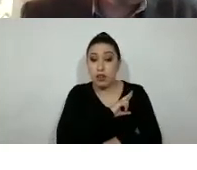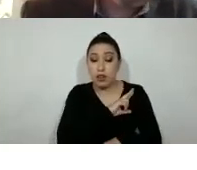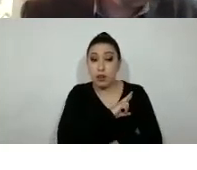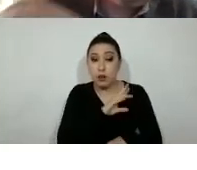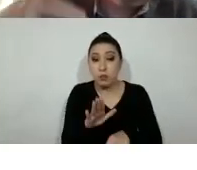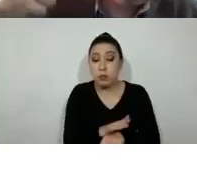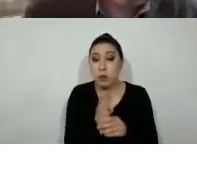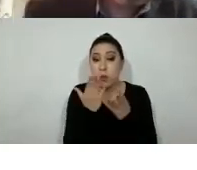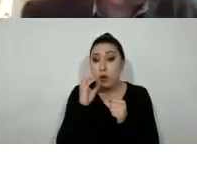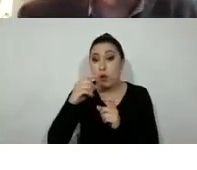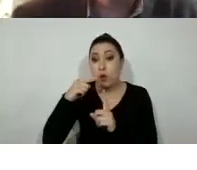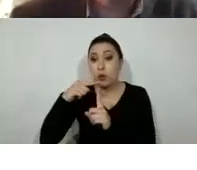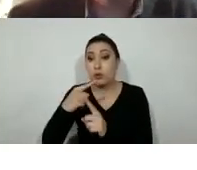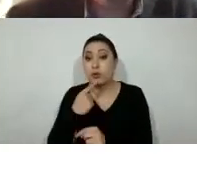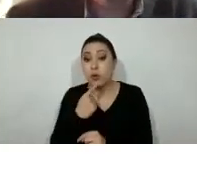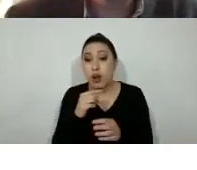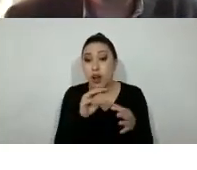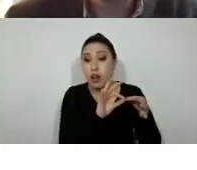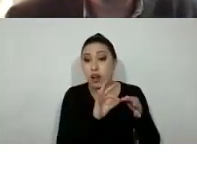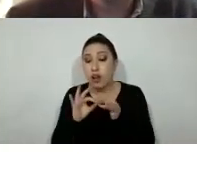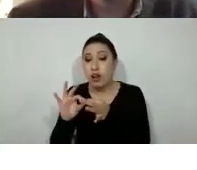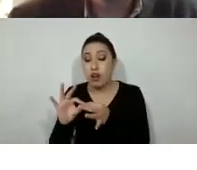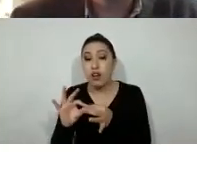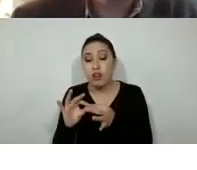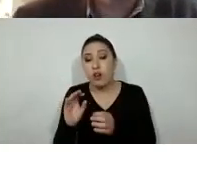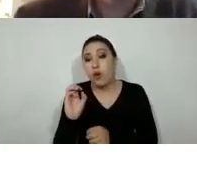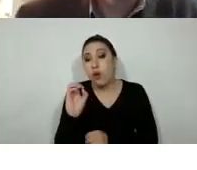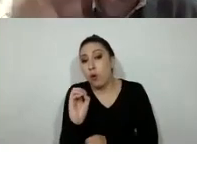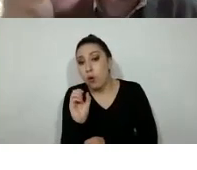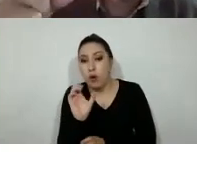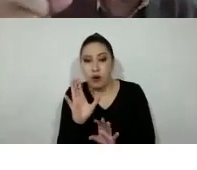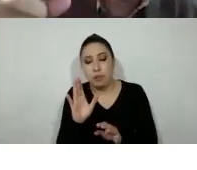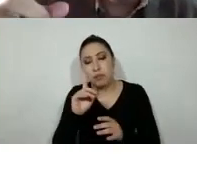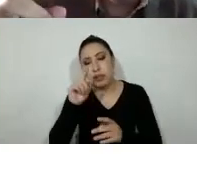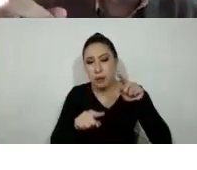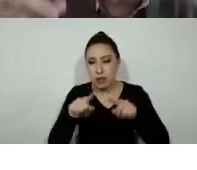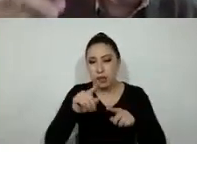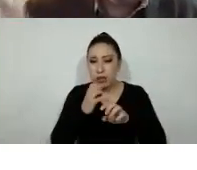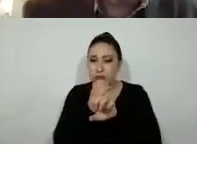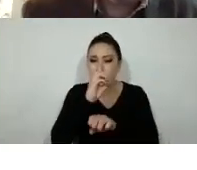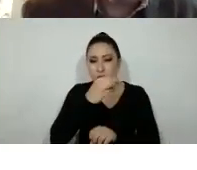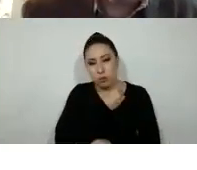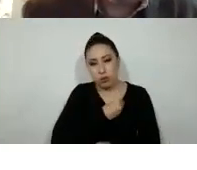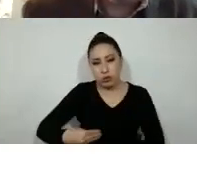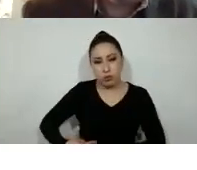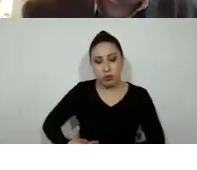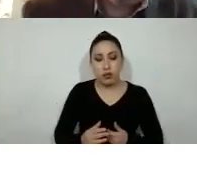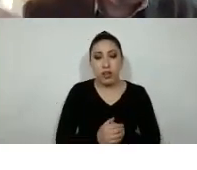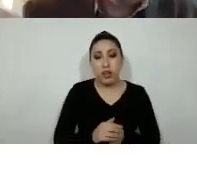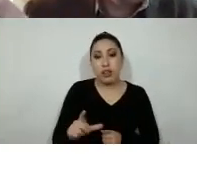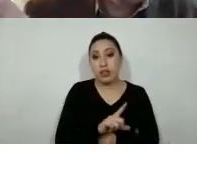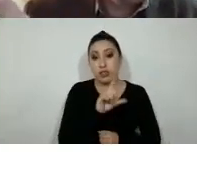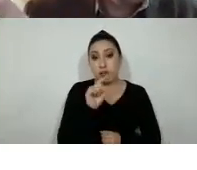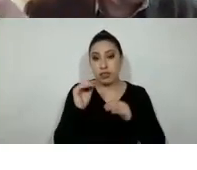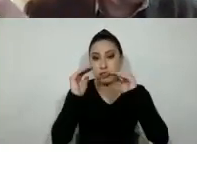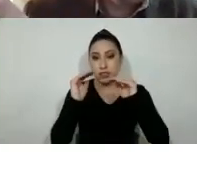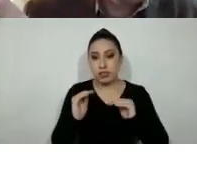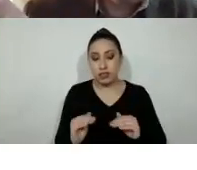Cruz Roja, o alguna cosa así. Después de ahí, y este es el paso más